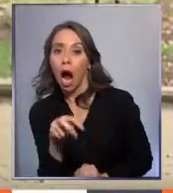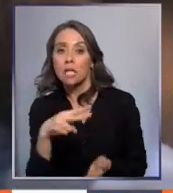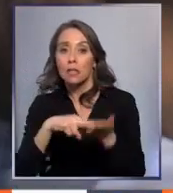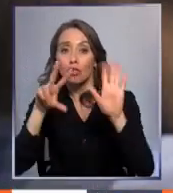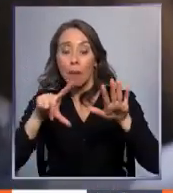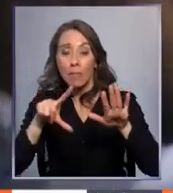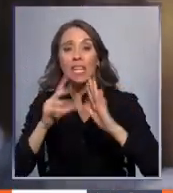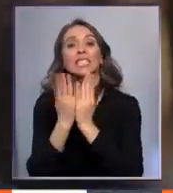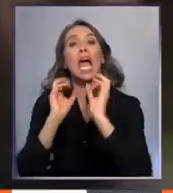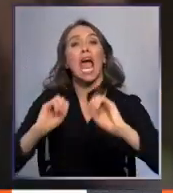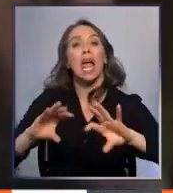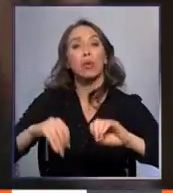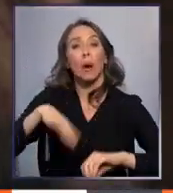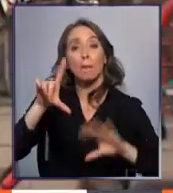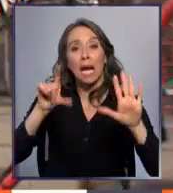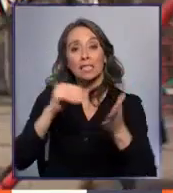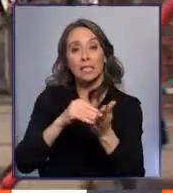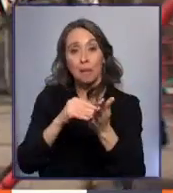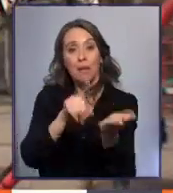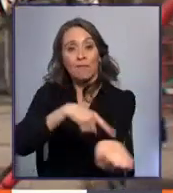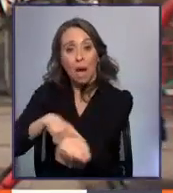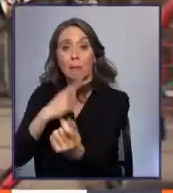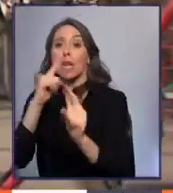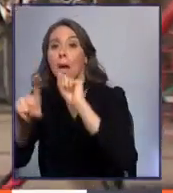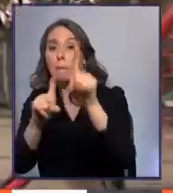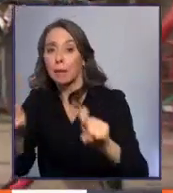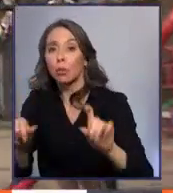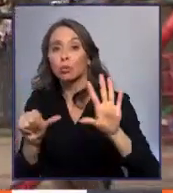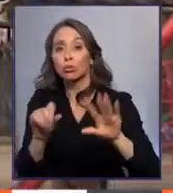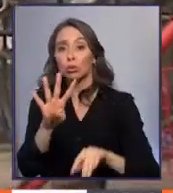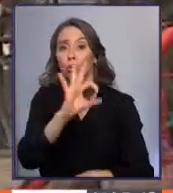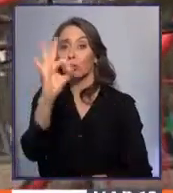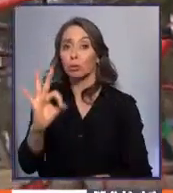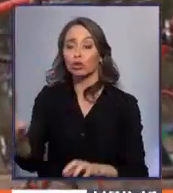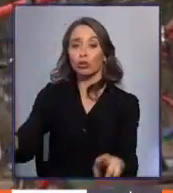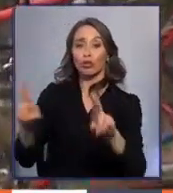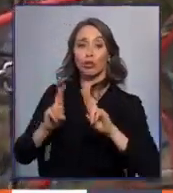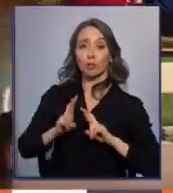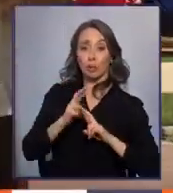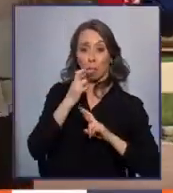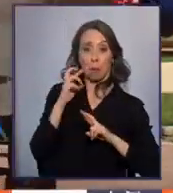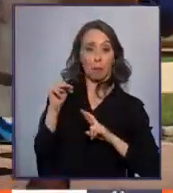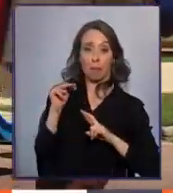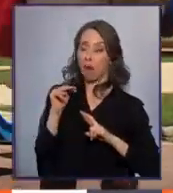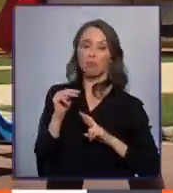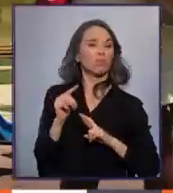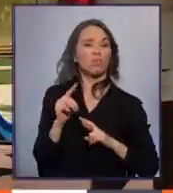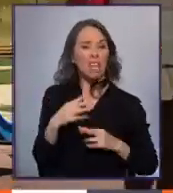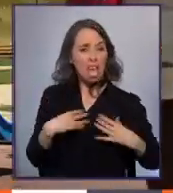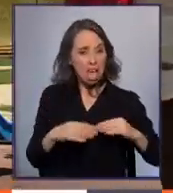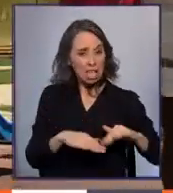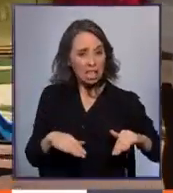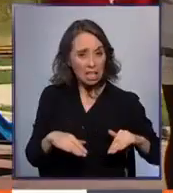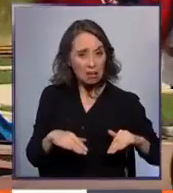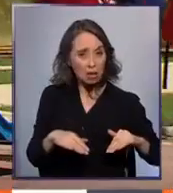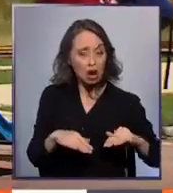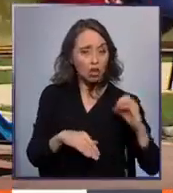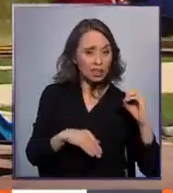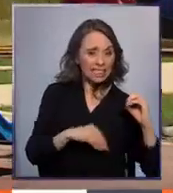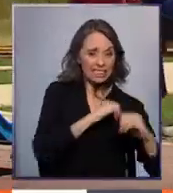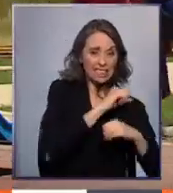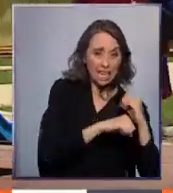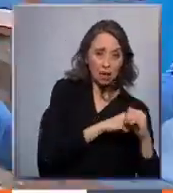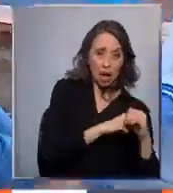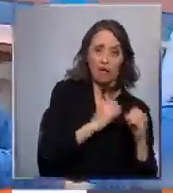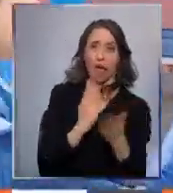educación realizada a más de 70.000 hogares, el 64% de los padres no contempla enviar a sus hijos de entre 0 y